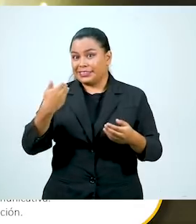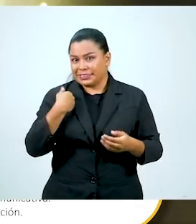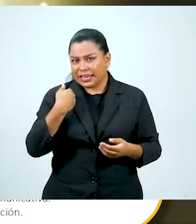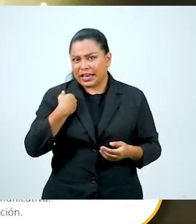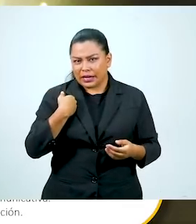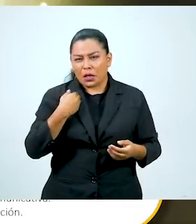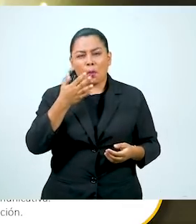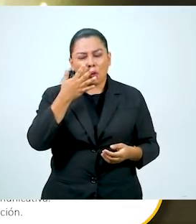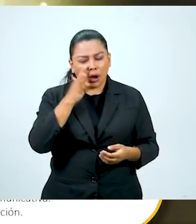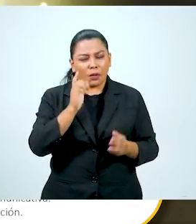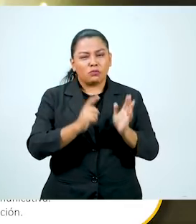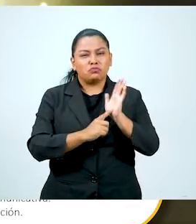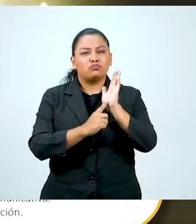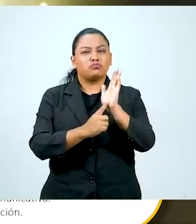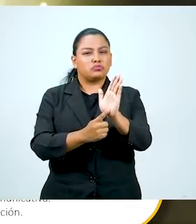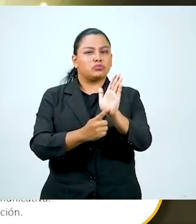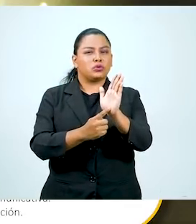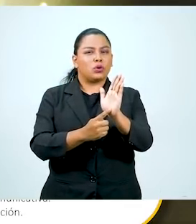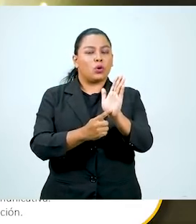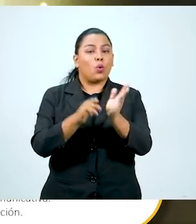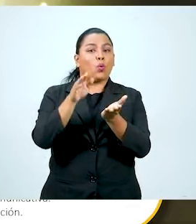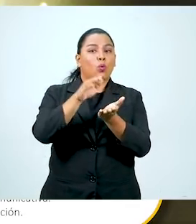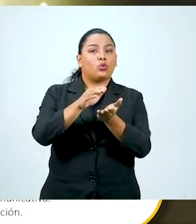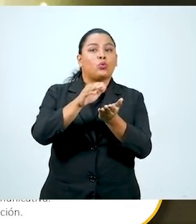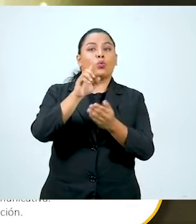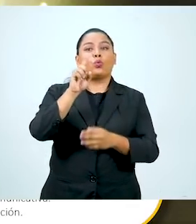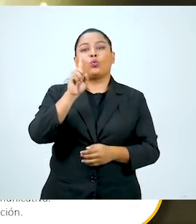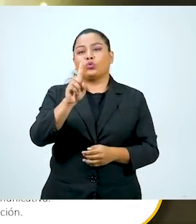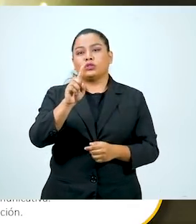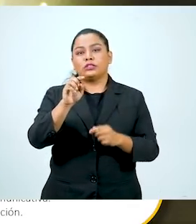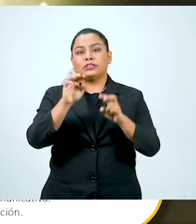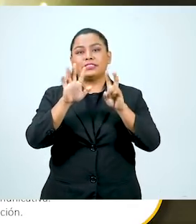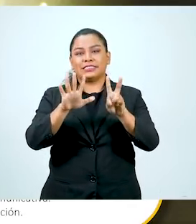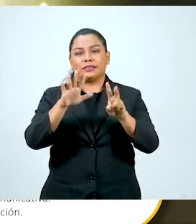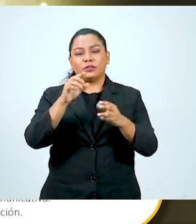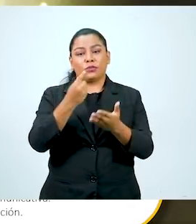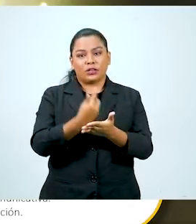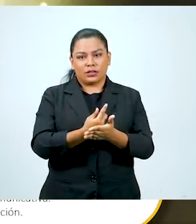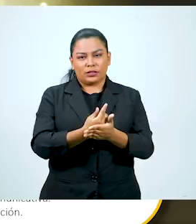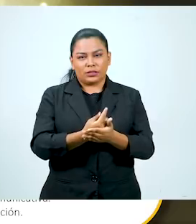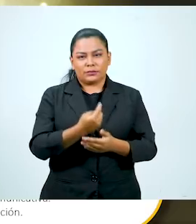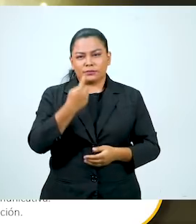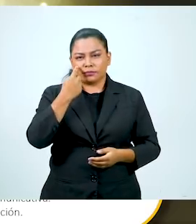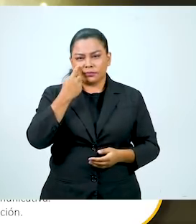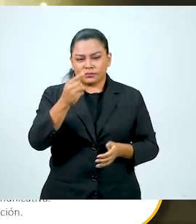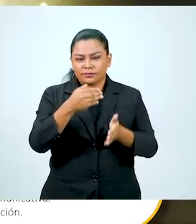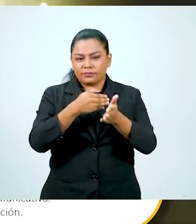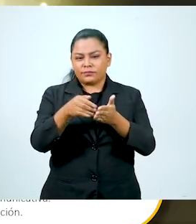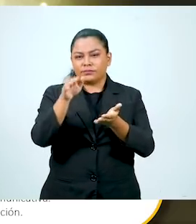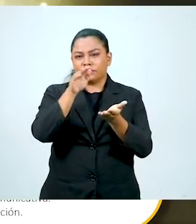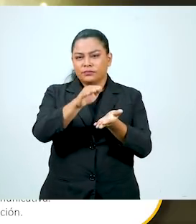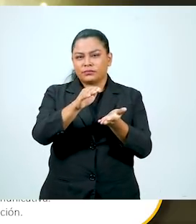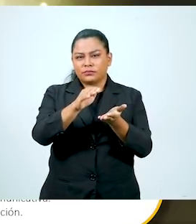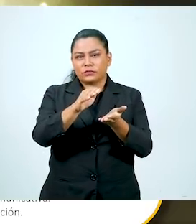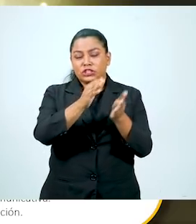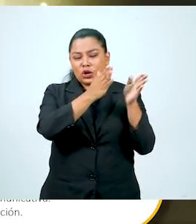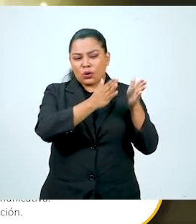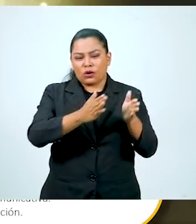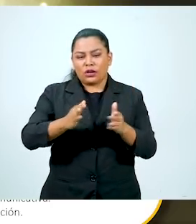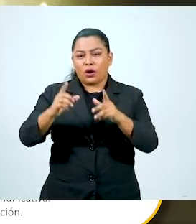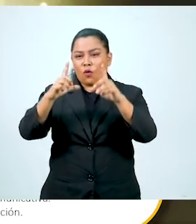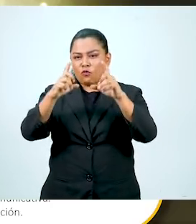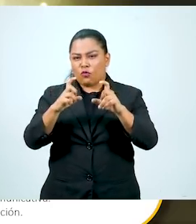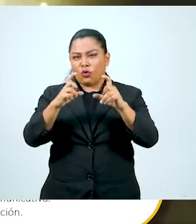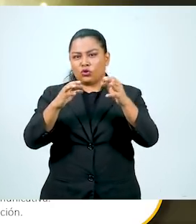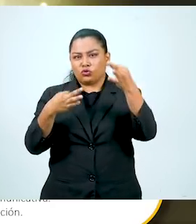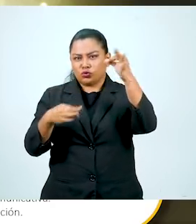como el ejemplo que estamos viendo de la unidad 1 de séptimo grado. Las entradas de unidad están compuestas por una